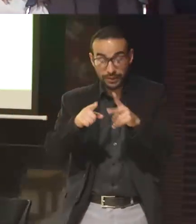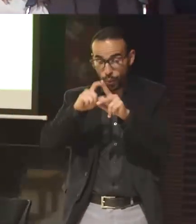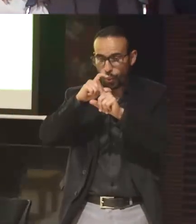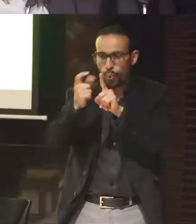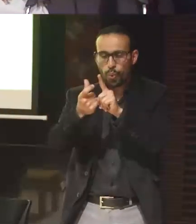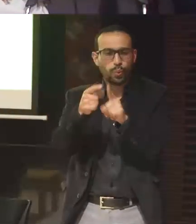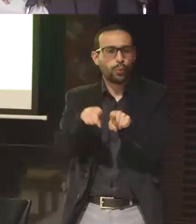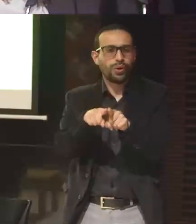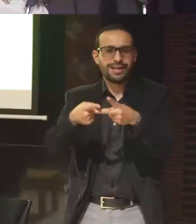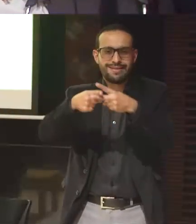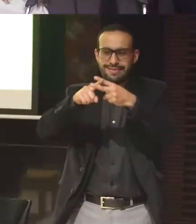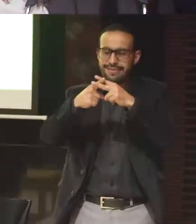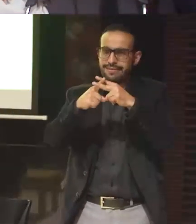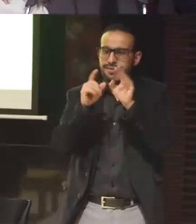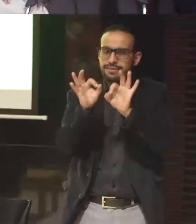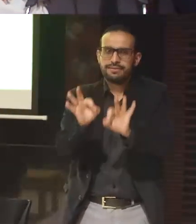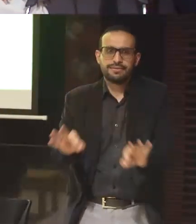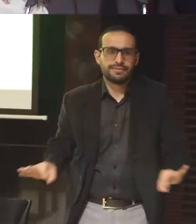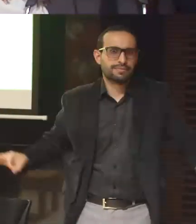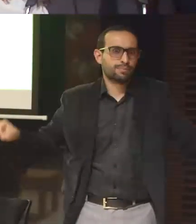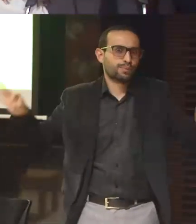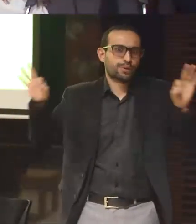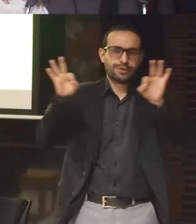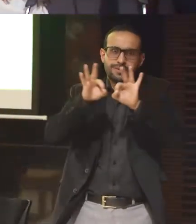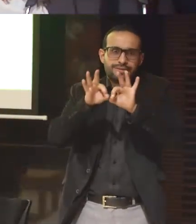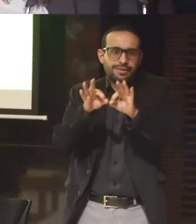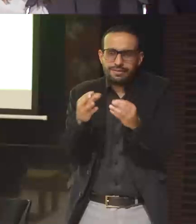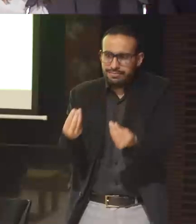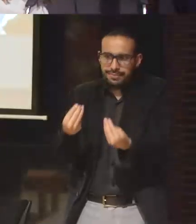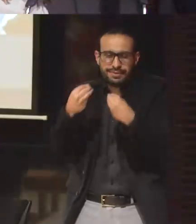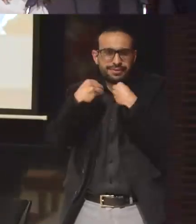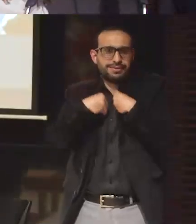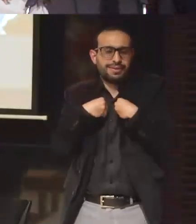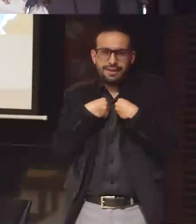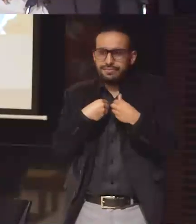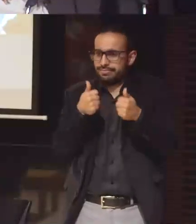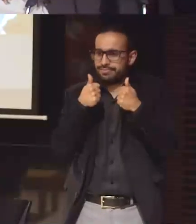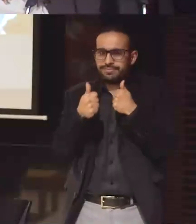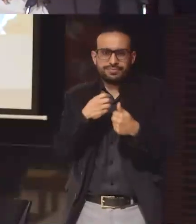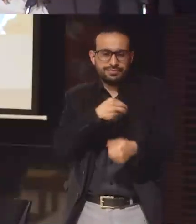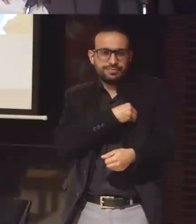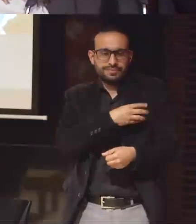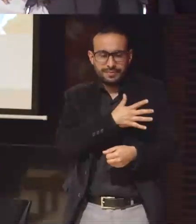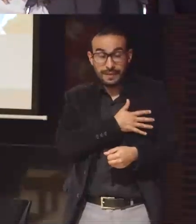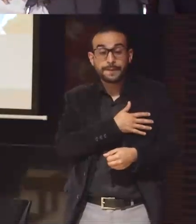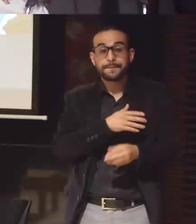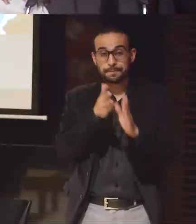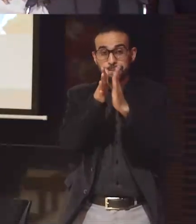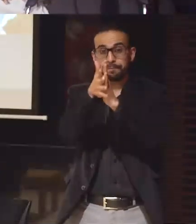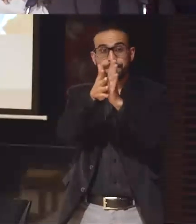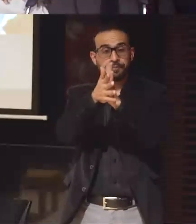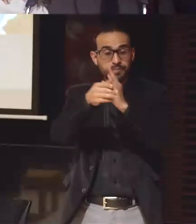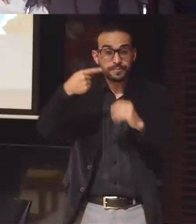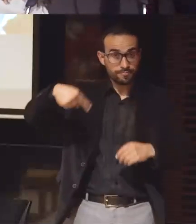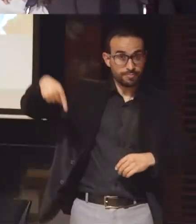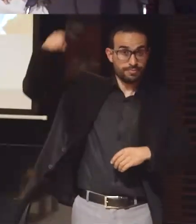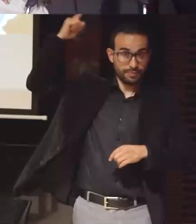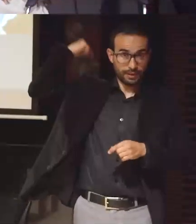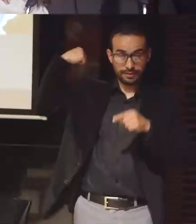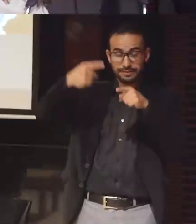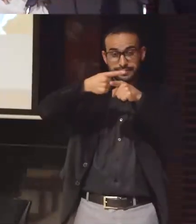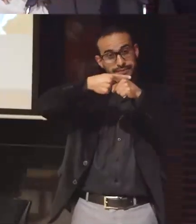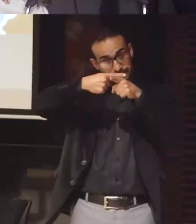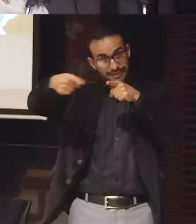más allá de cualquier otra inversión. Y la semana pasada, porque quiero además conectar, la semana pasada estamos